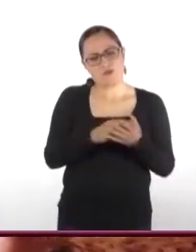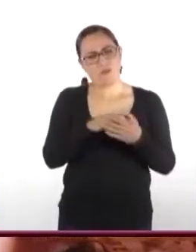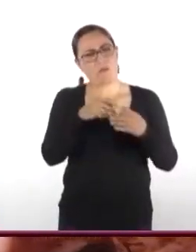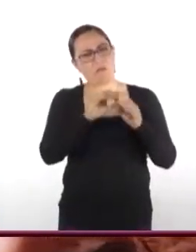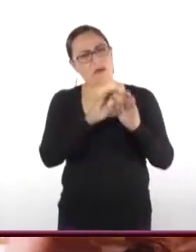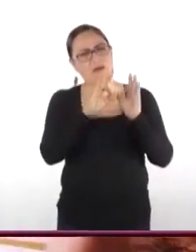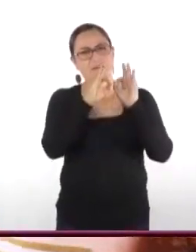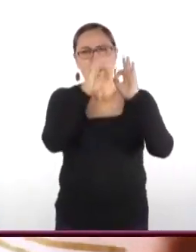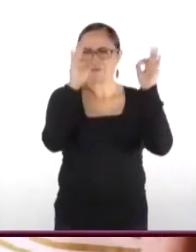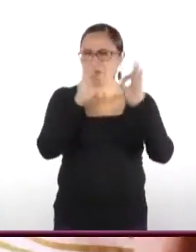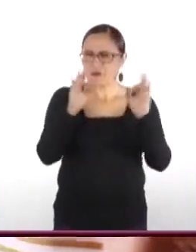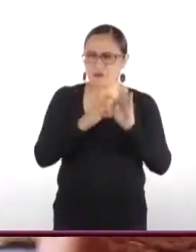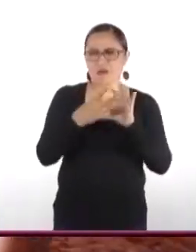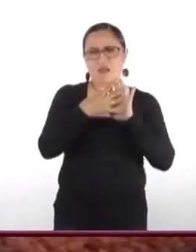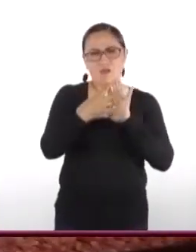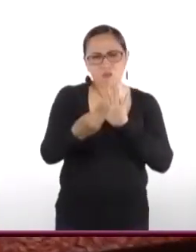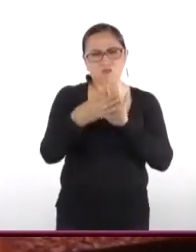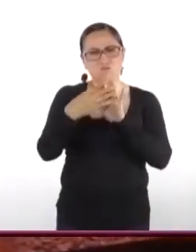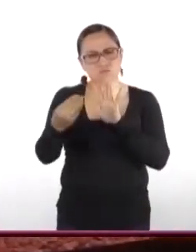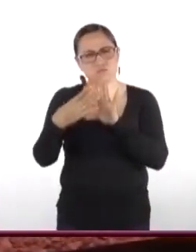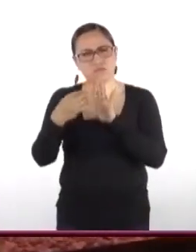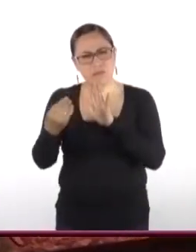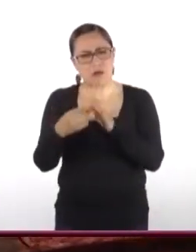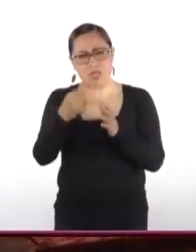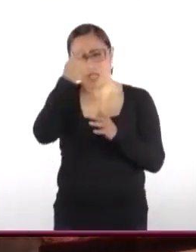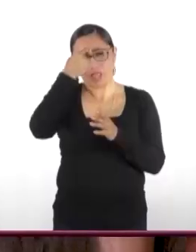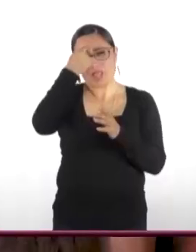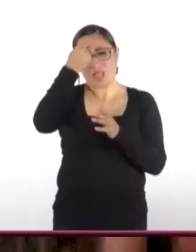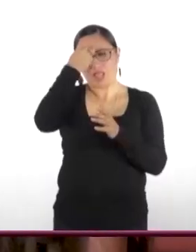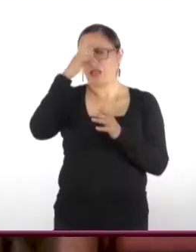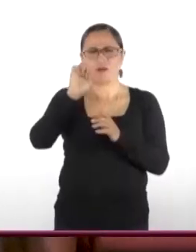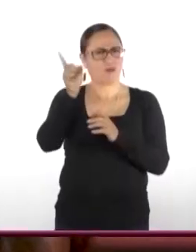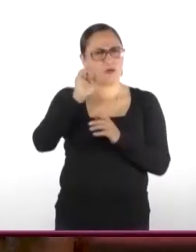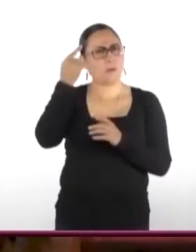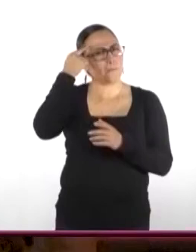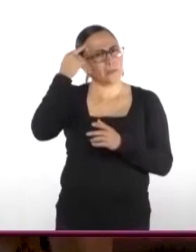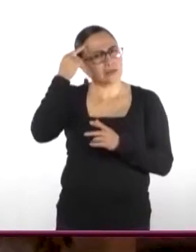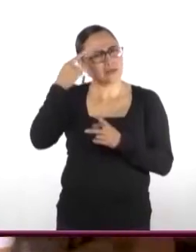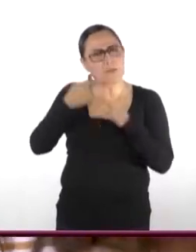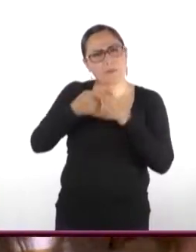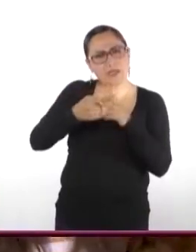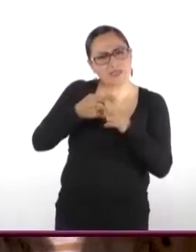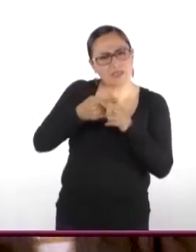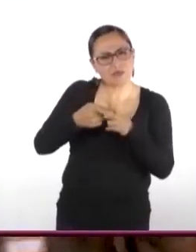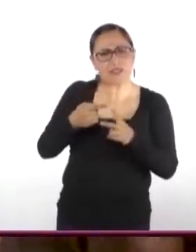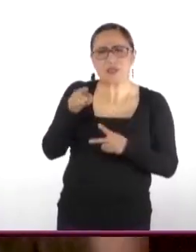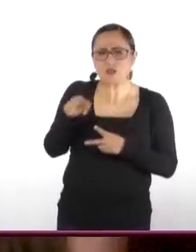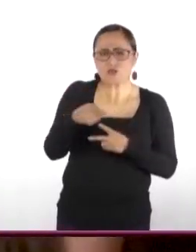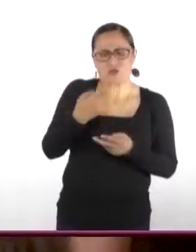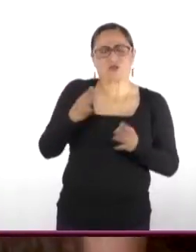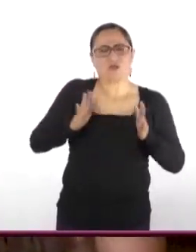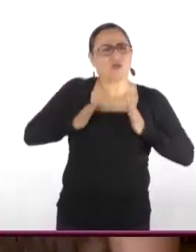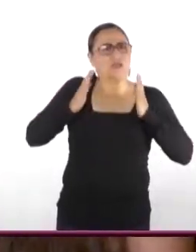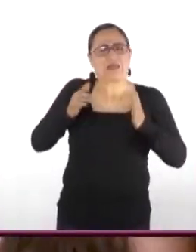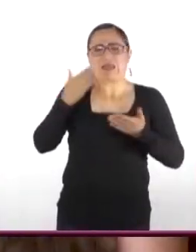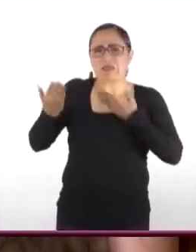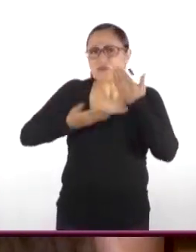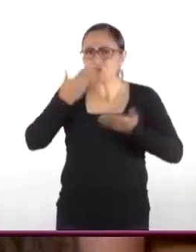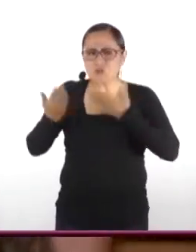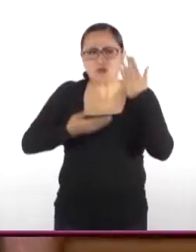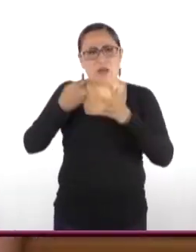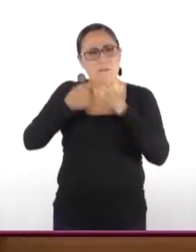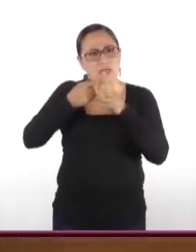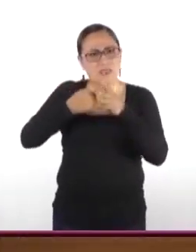las repeticiones sobre el plano es muchísimo más que una obsesión, es pensar de manera matemática. Sigo impactado de que no haya tenido